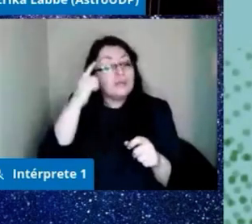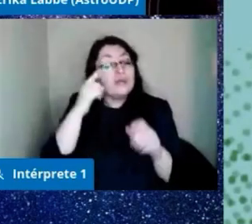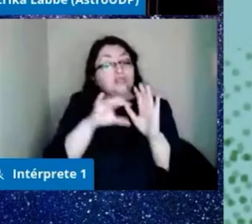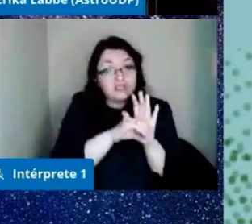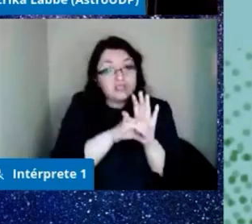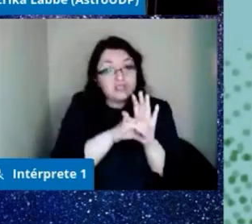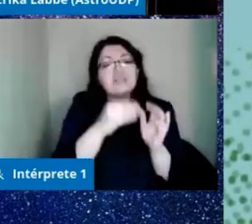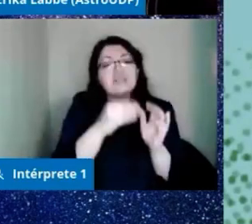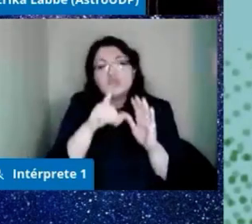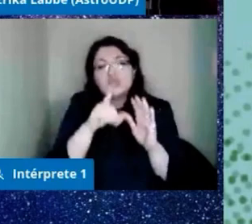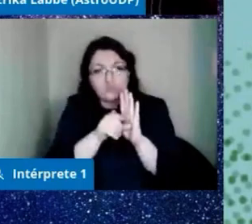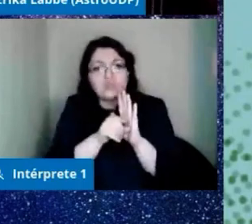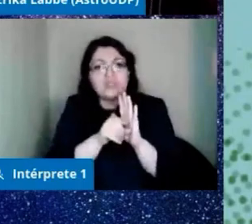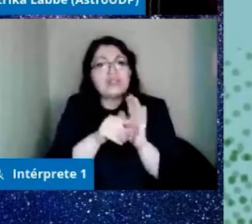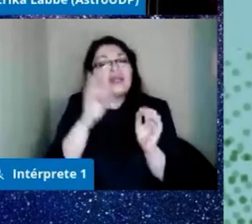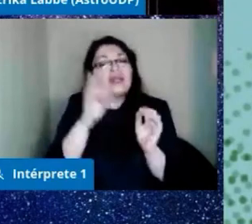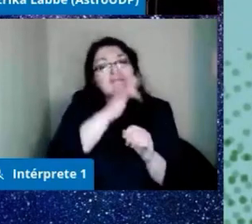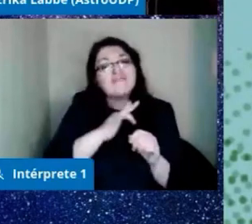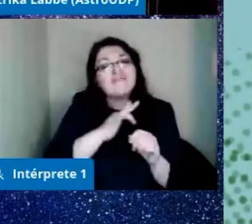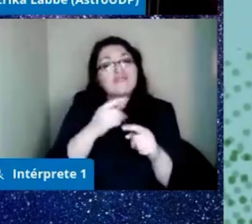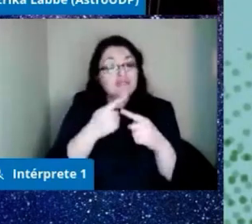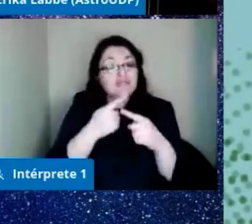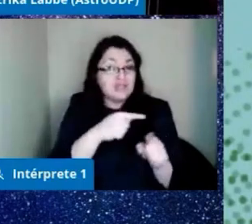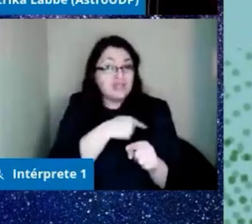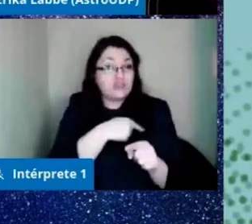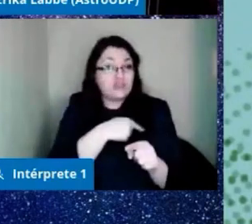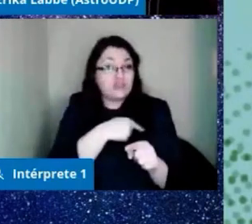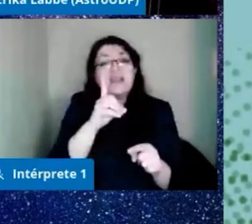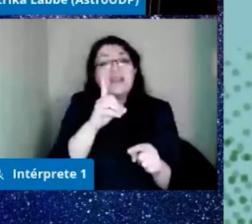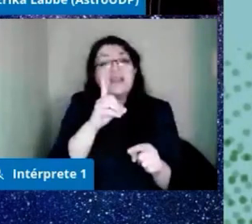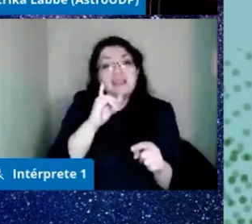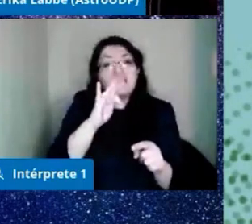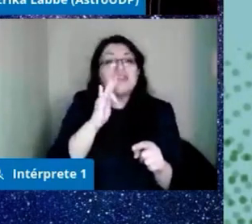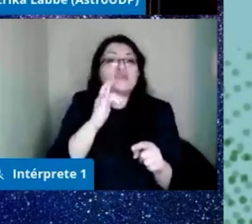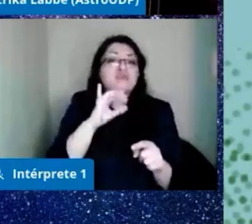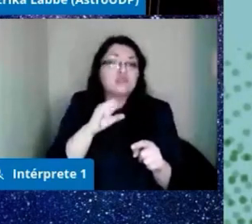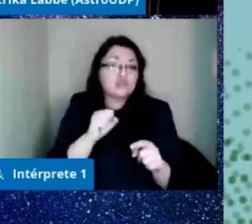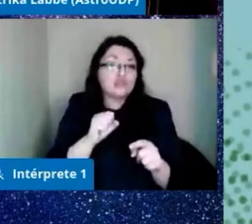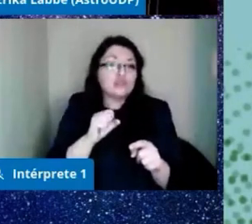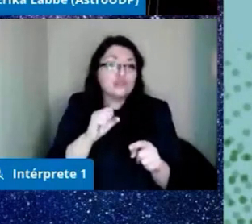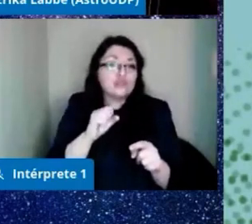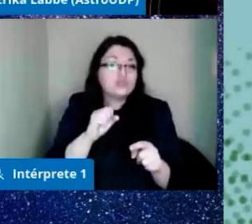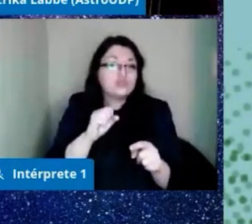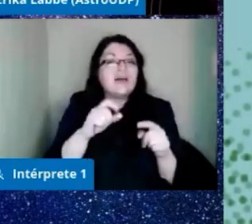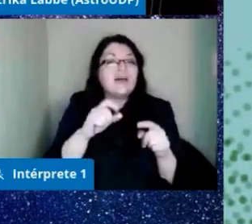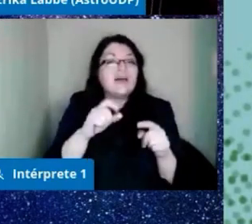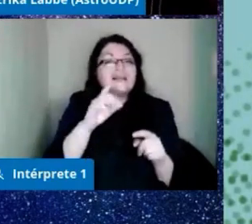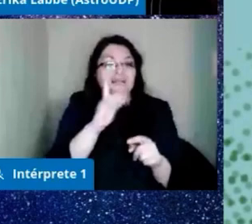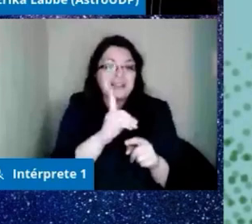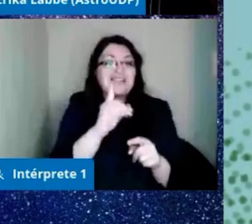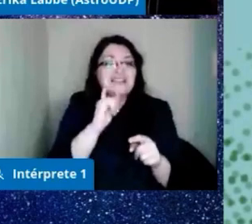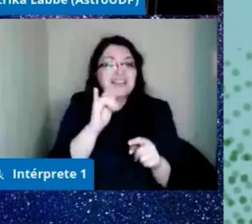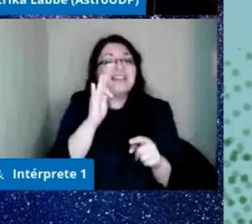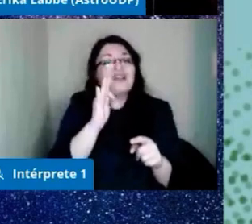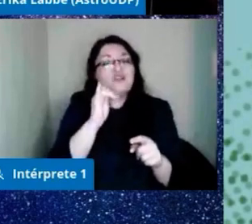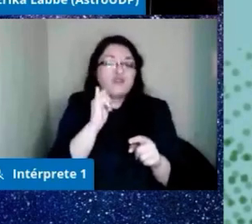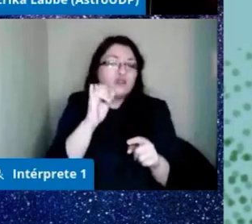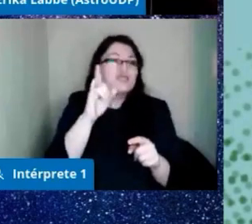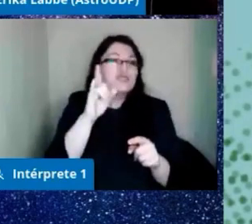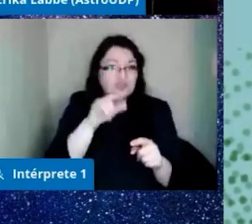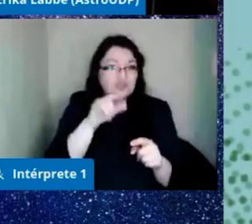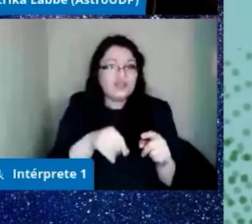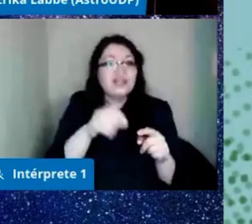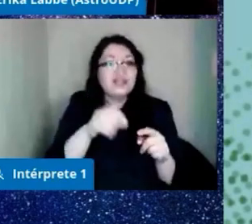también, en Facebook somos Difusión AstroDP, pero igual nos encuentran rápidamente. Incluso YouTube, si ustedes ponen AstroDP, nos van a encontrar muy